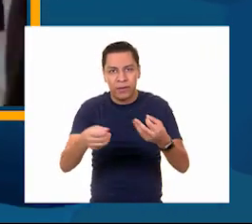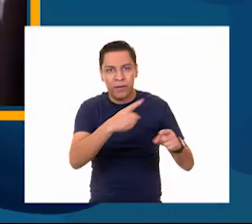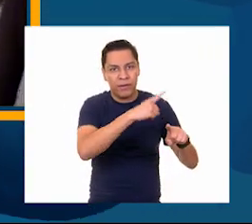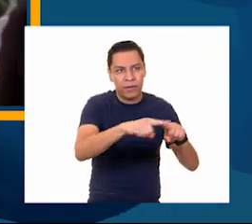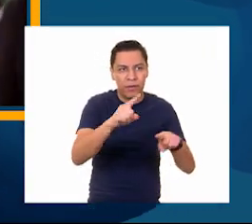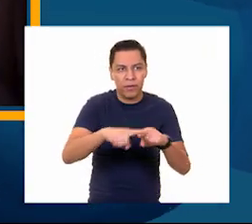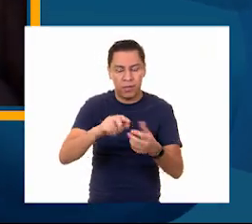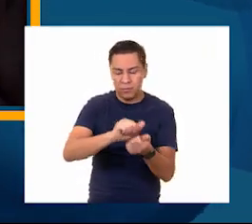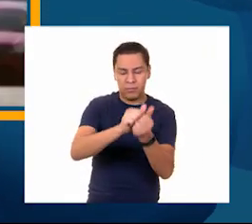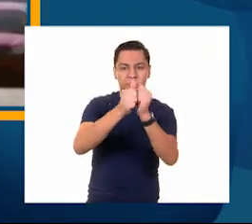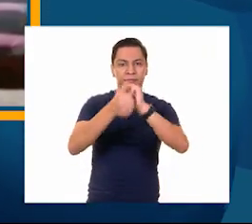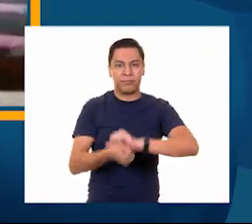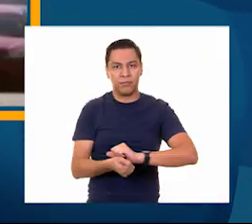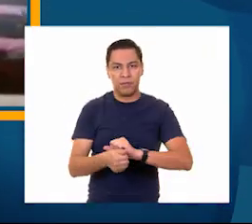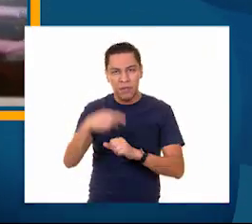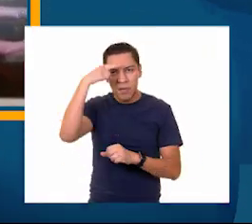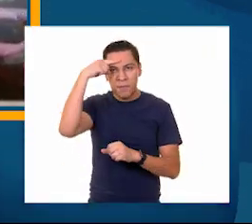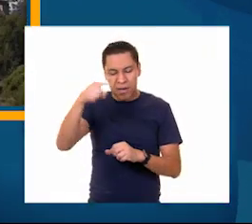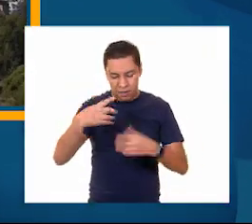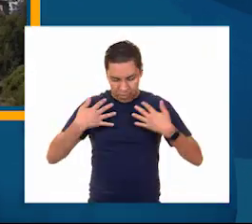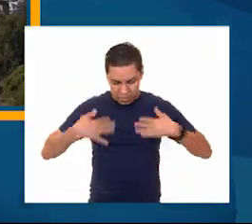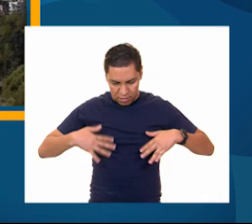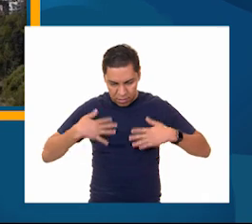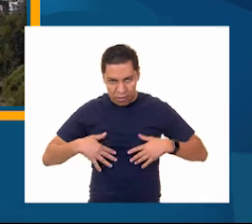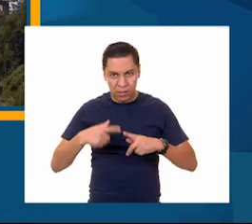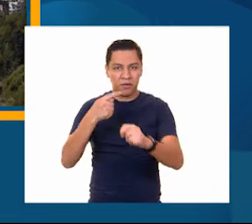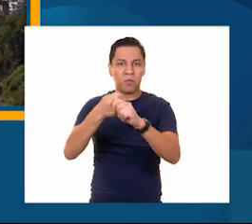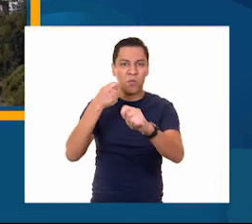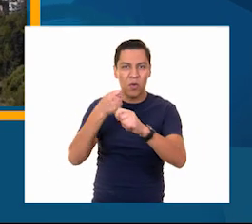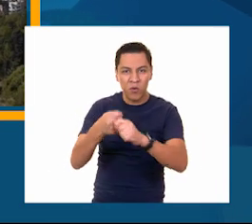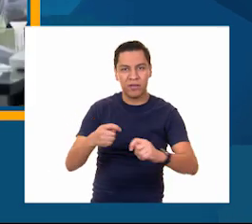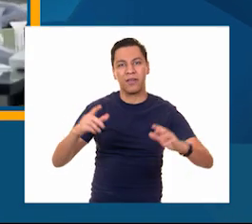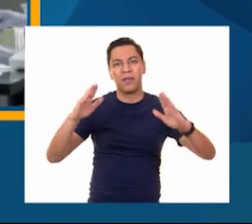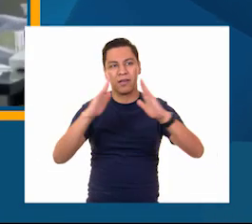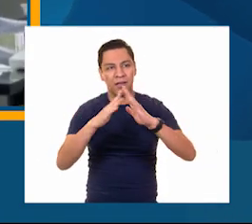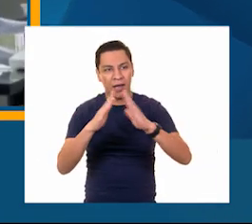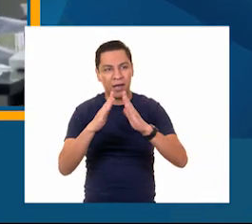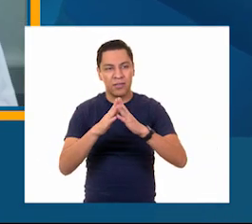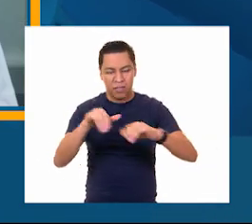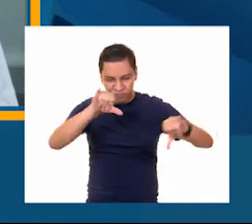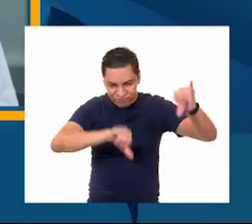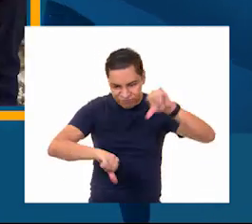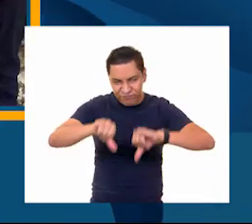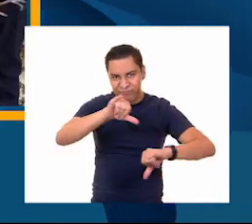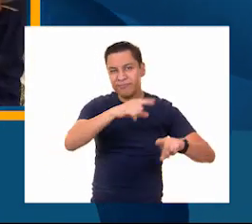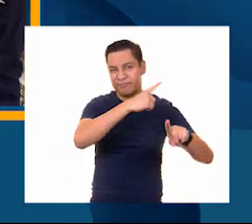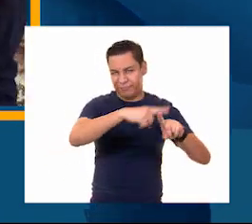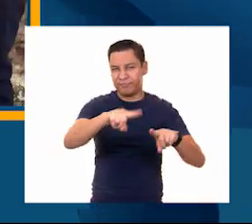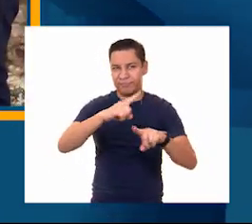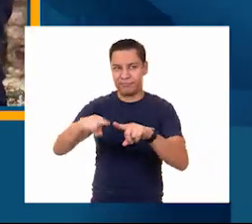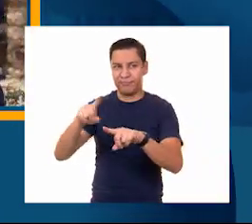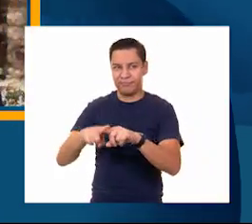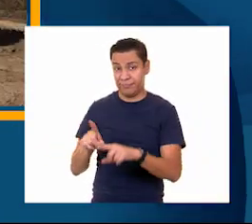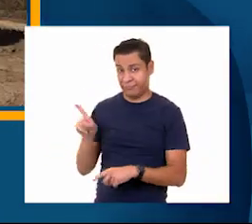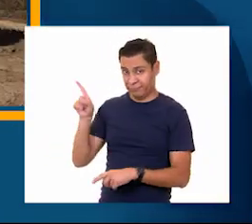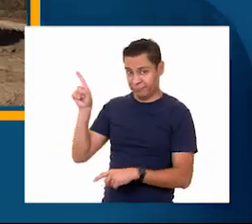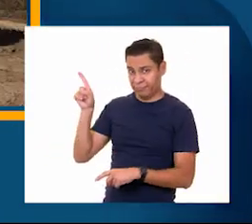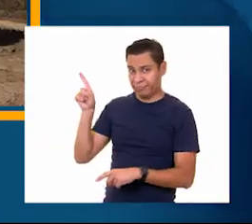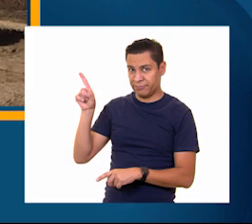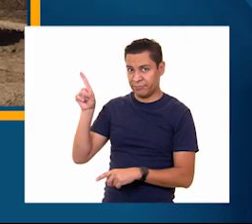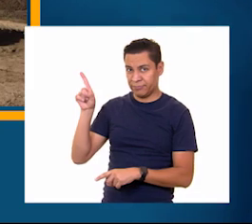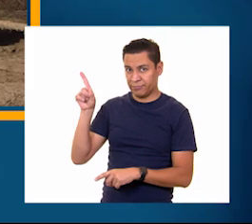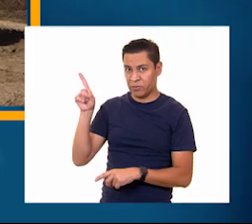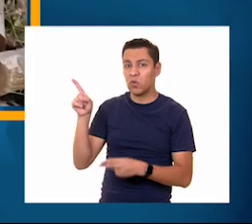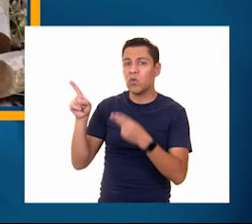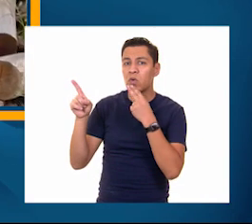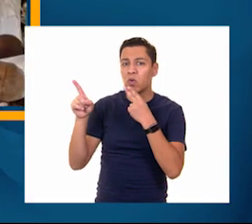alimento, vestido, transporte, vivienda, entre muchas otras. Cuando la extracción y el uso